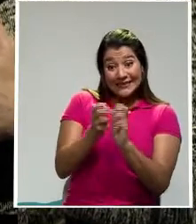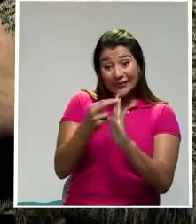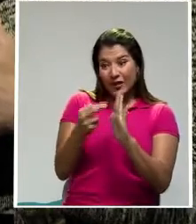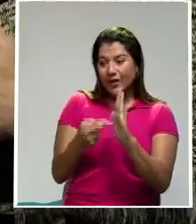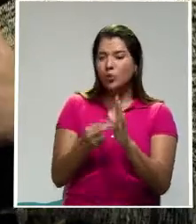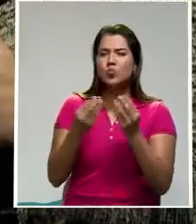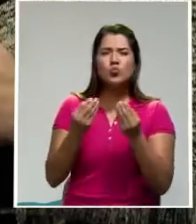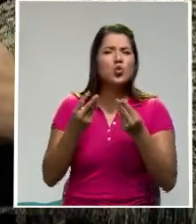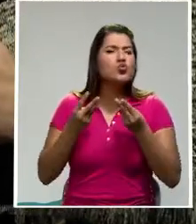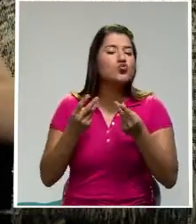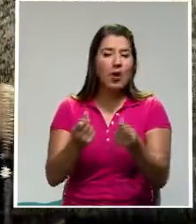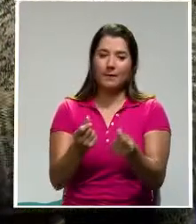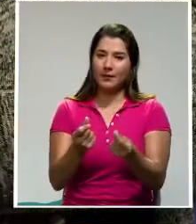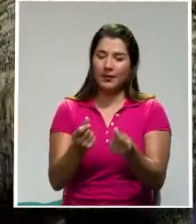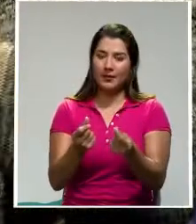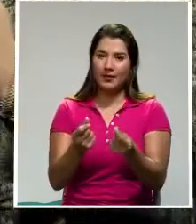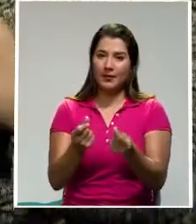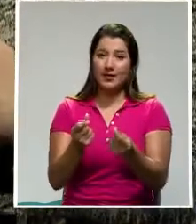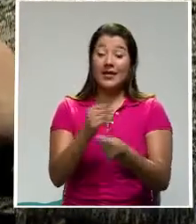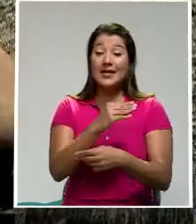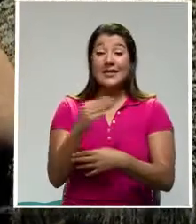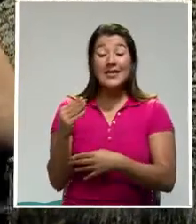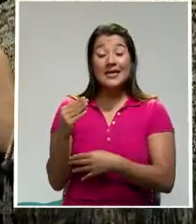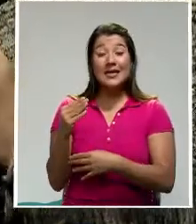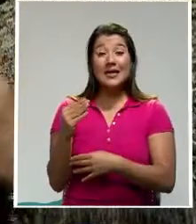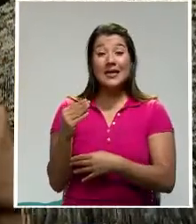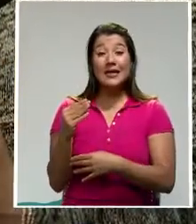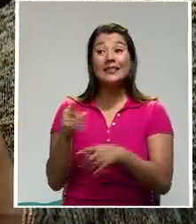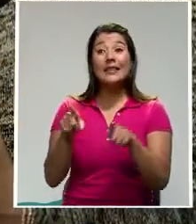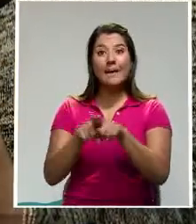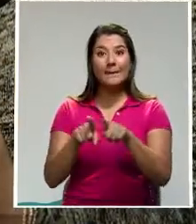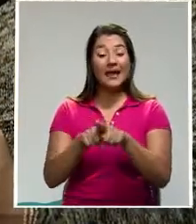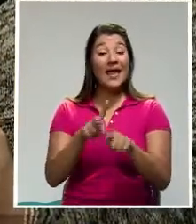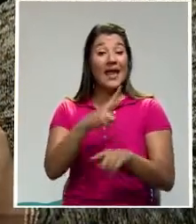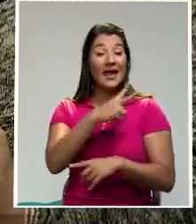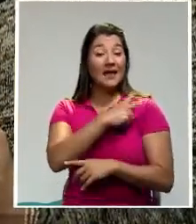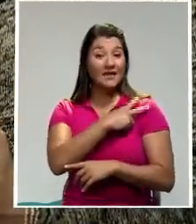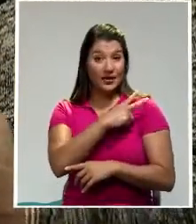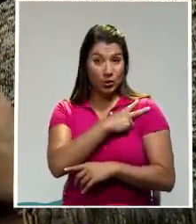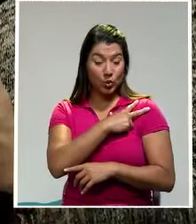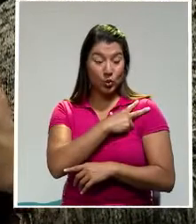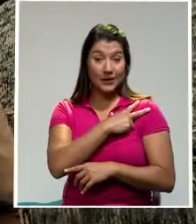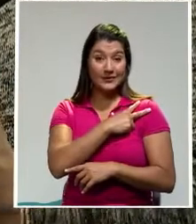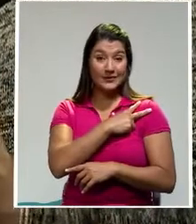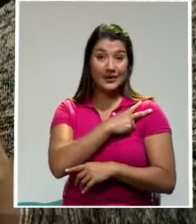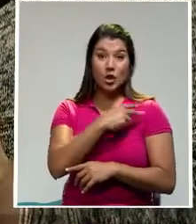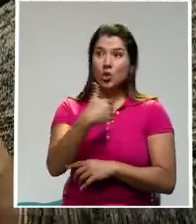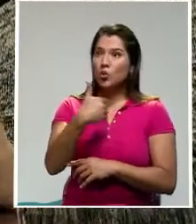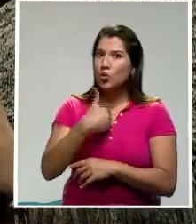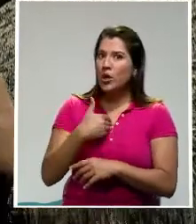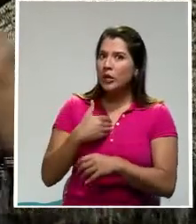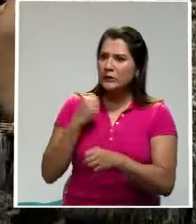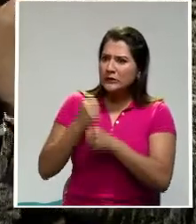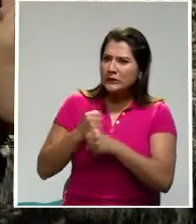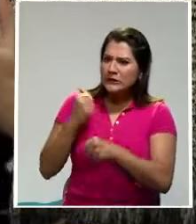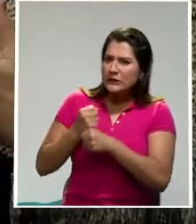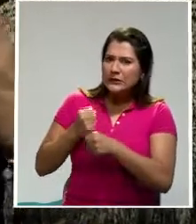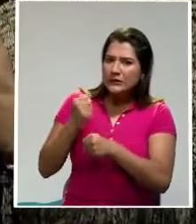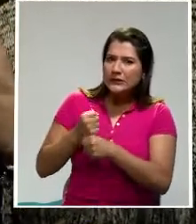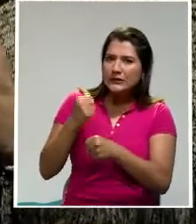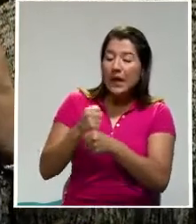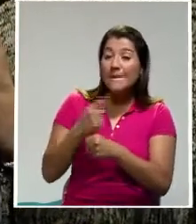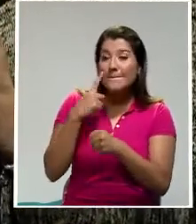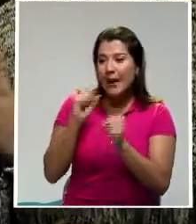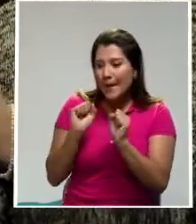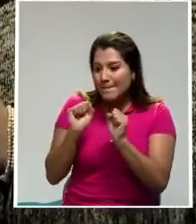rápida, muy rápida. Lo que sí es que las jefaturas tuvieron que correr a